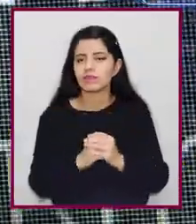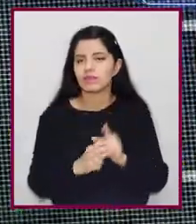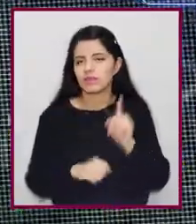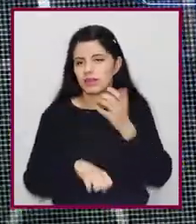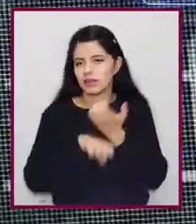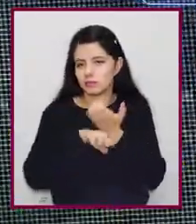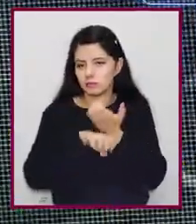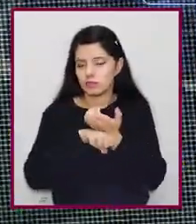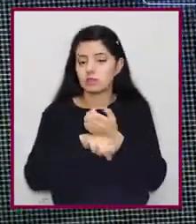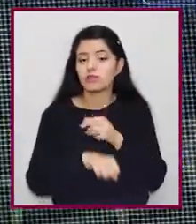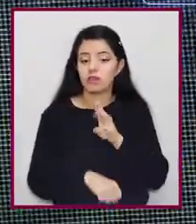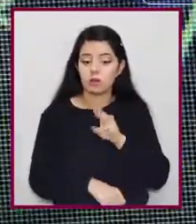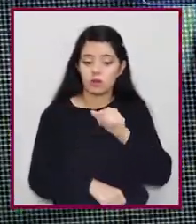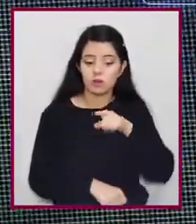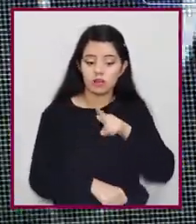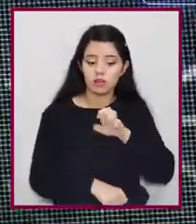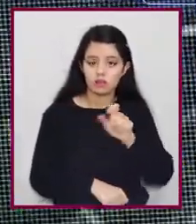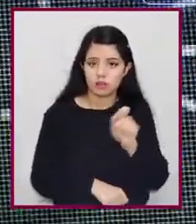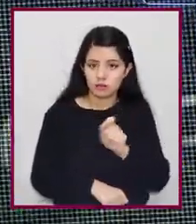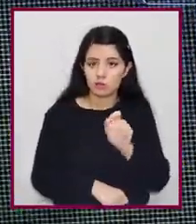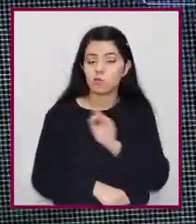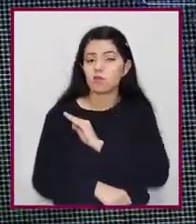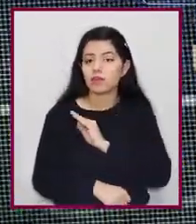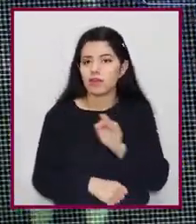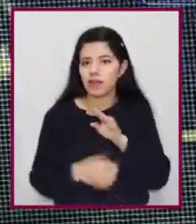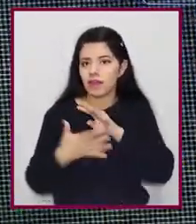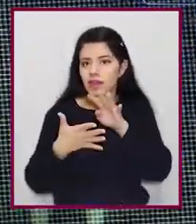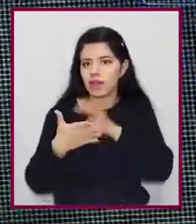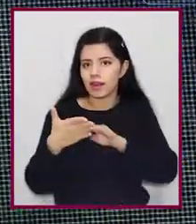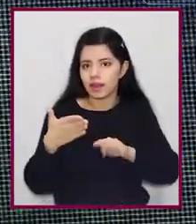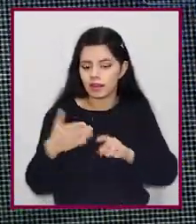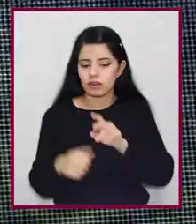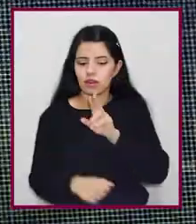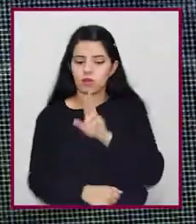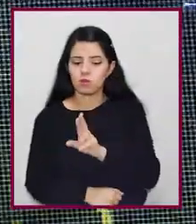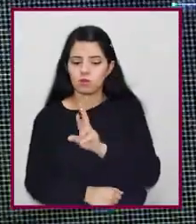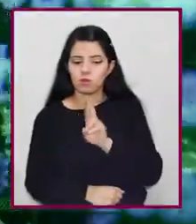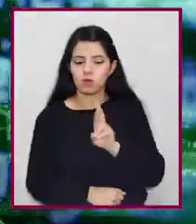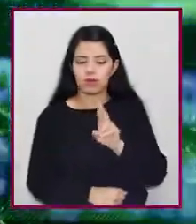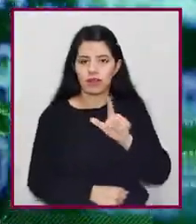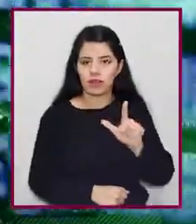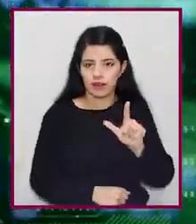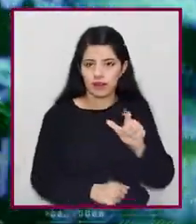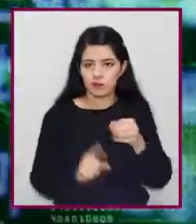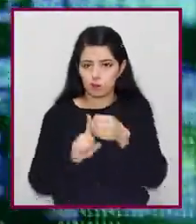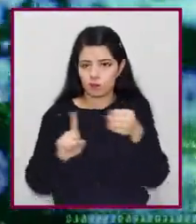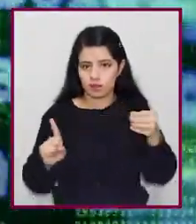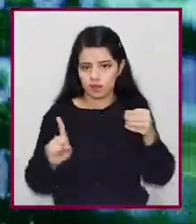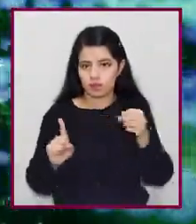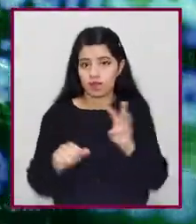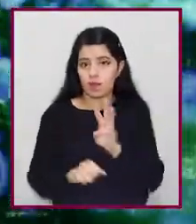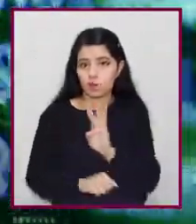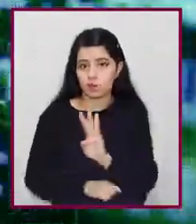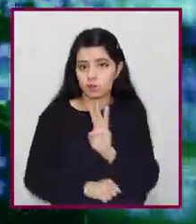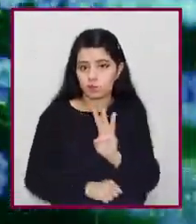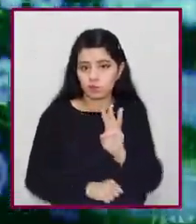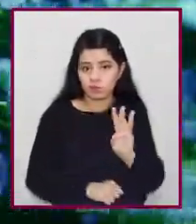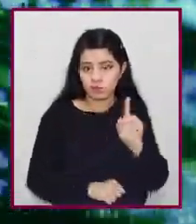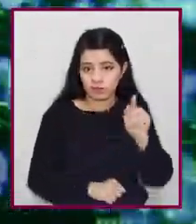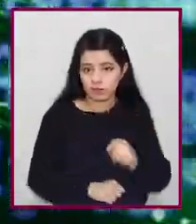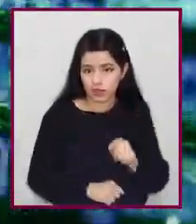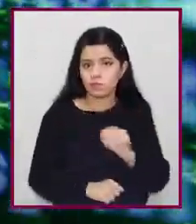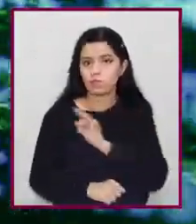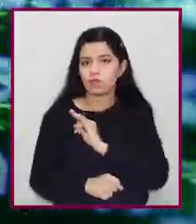Wandex es que podía leer URL e indexar la información para que fuera posible encontrarla